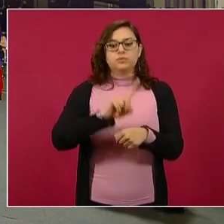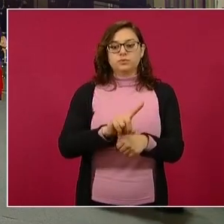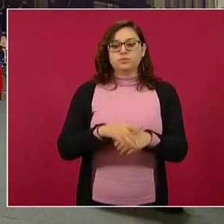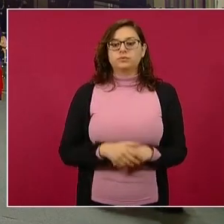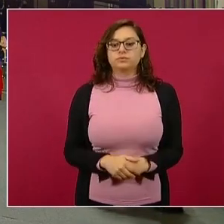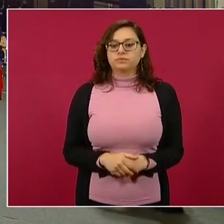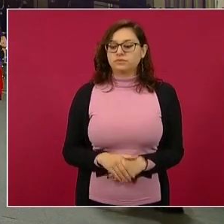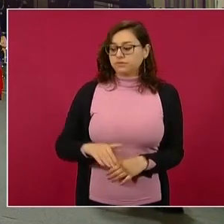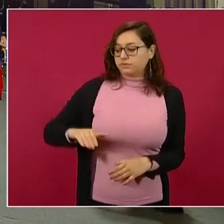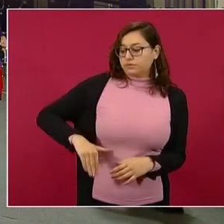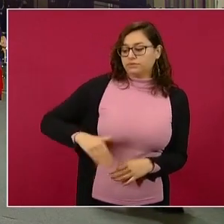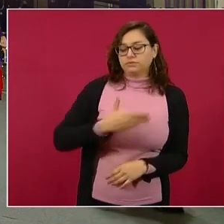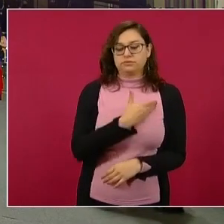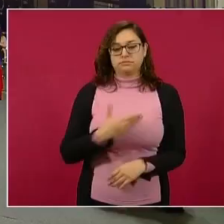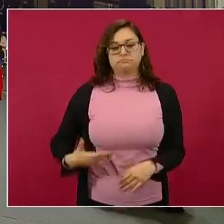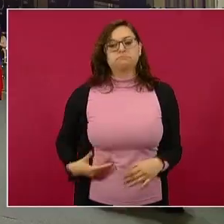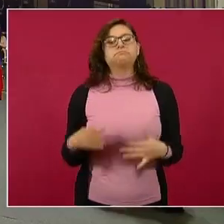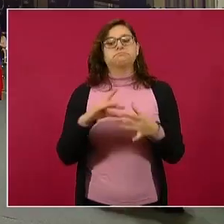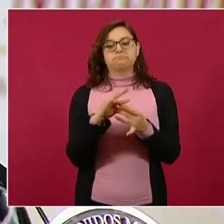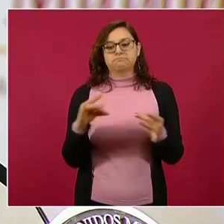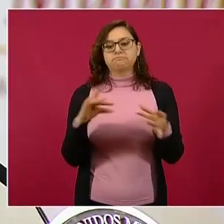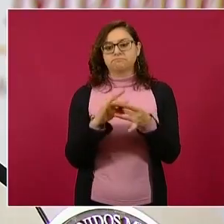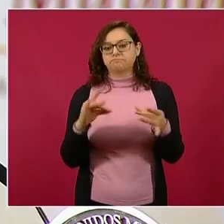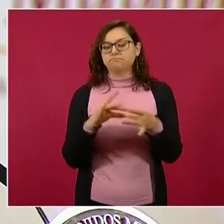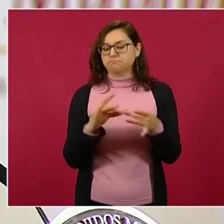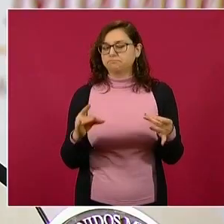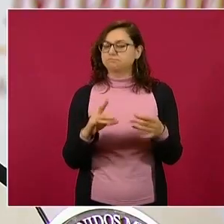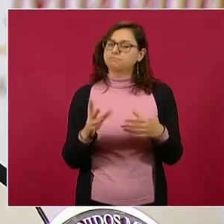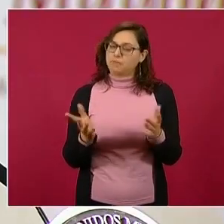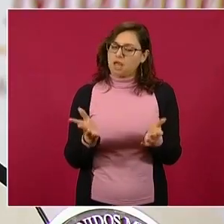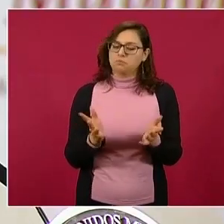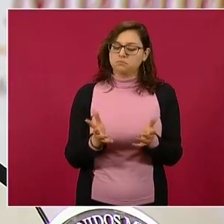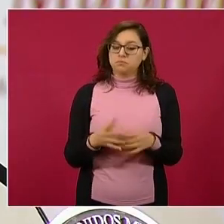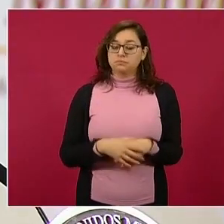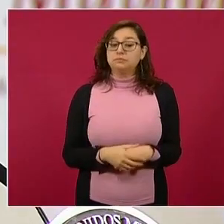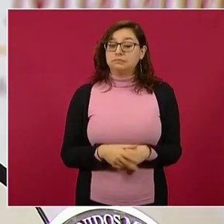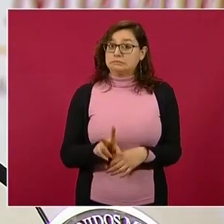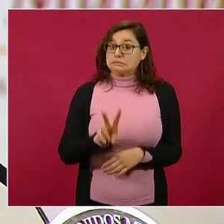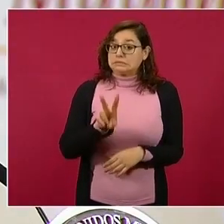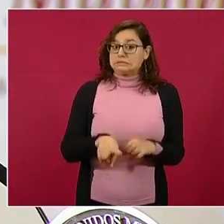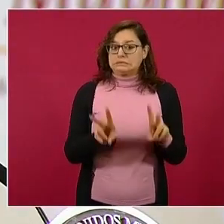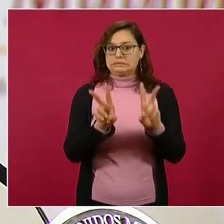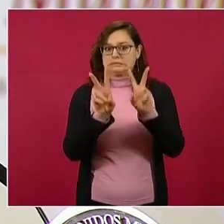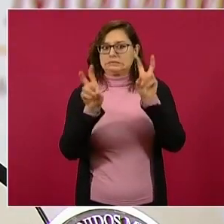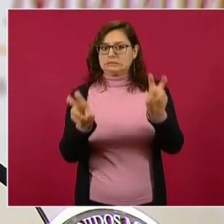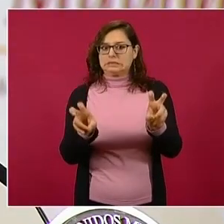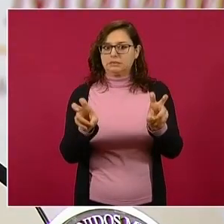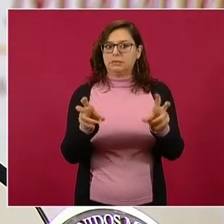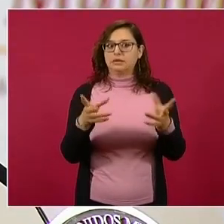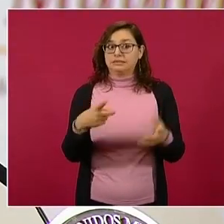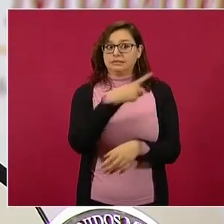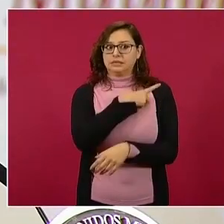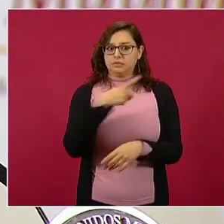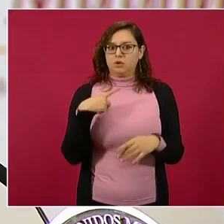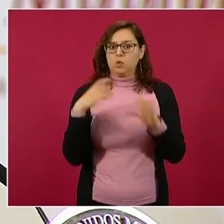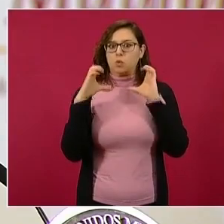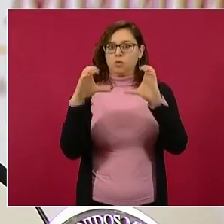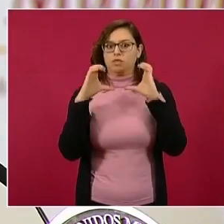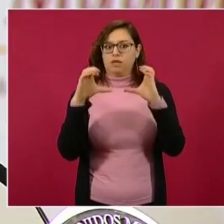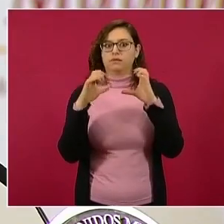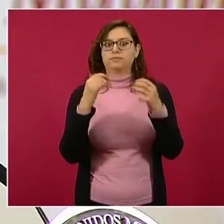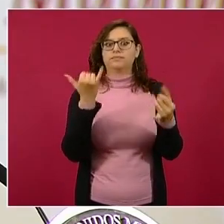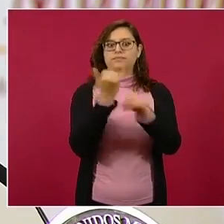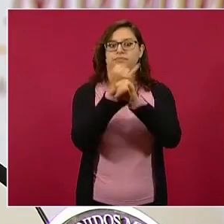presidente, hay un tema que nos parece que es muy importante, que lo cuidemos de la infodemia, de estos